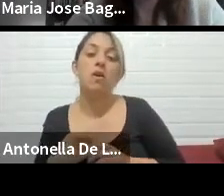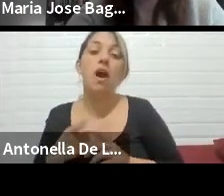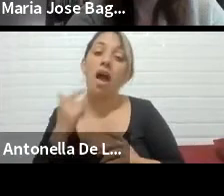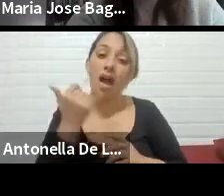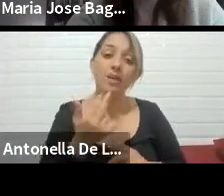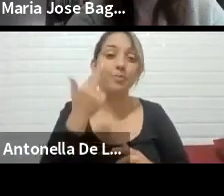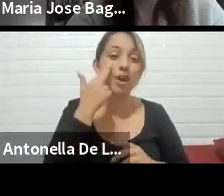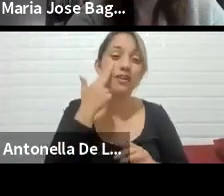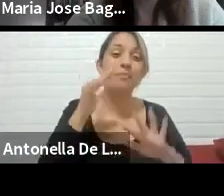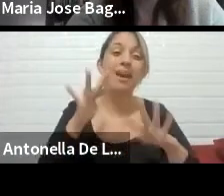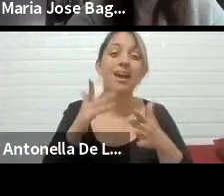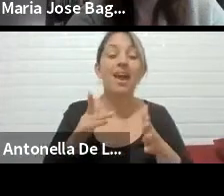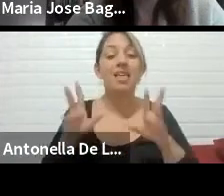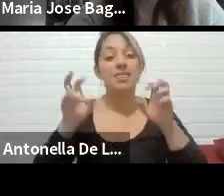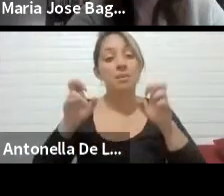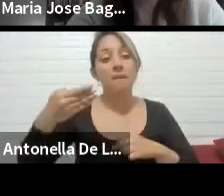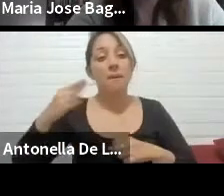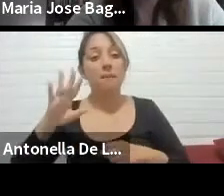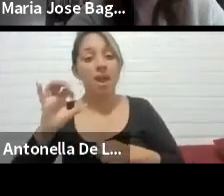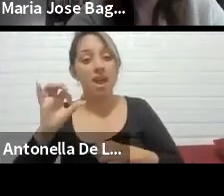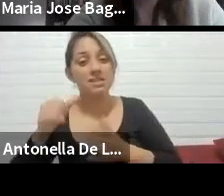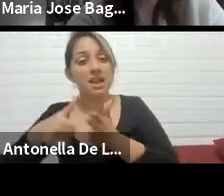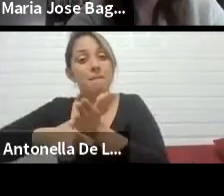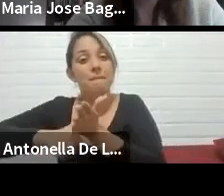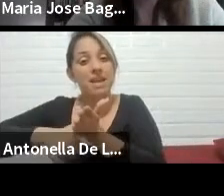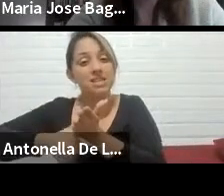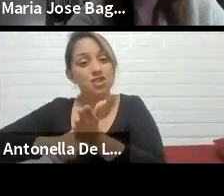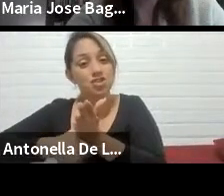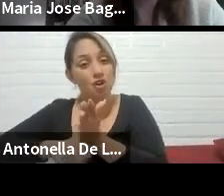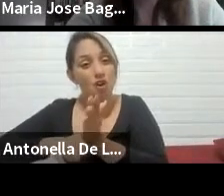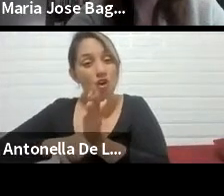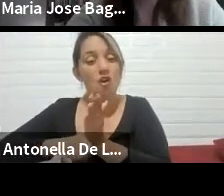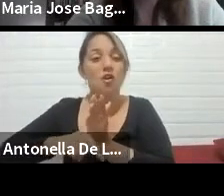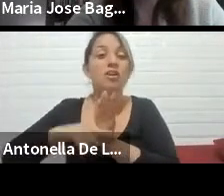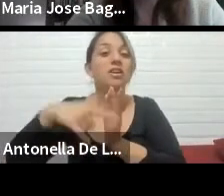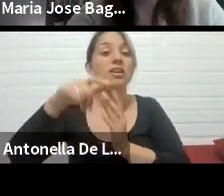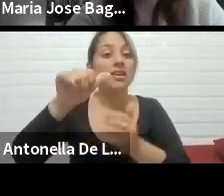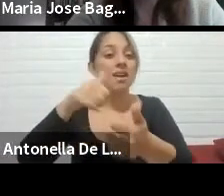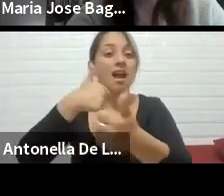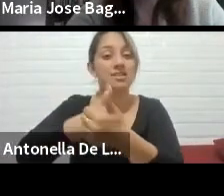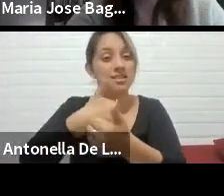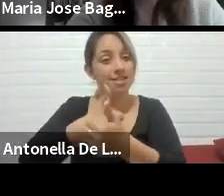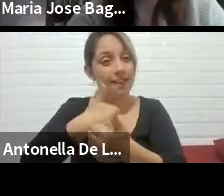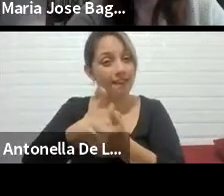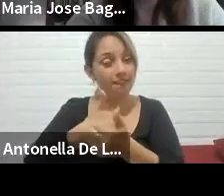BPS y asistente personal, también estaban conjuntos.